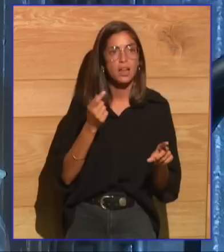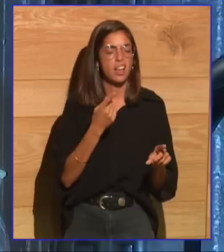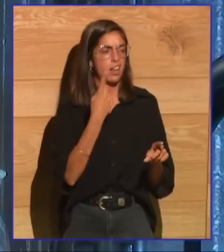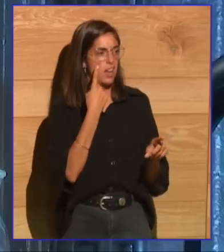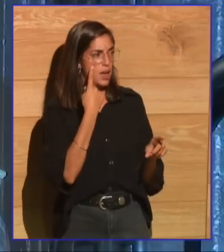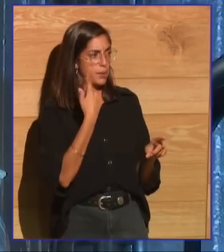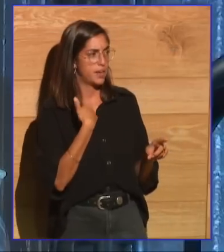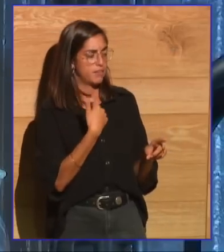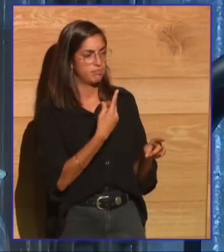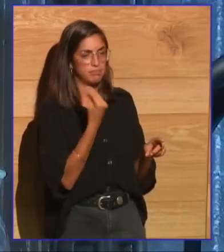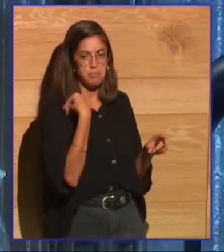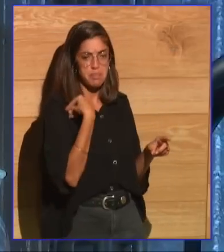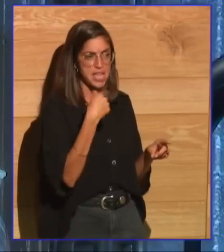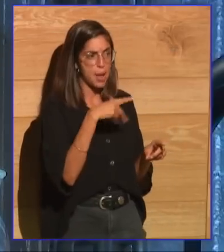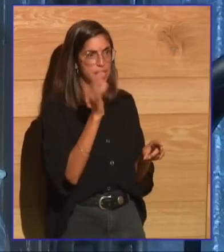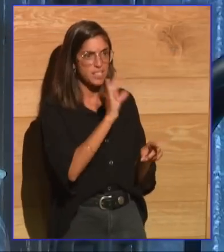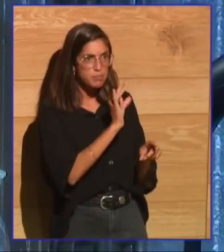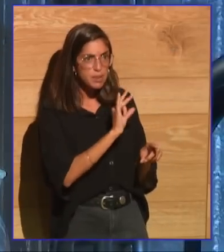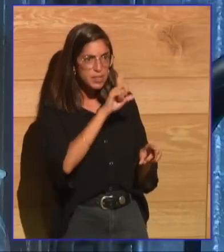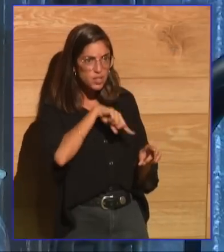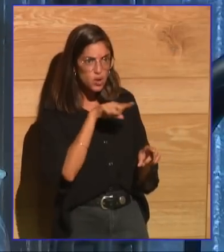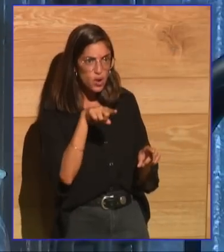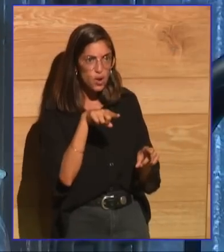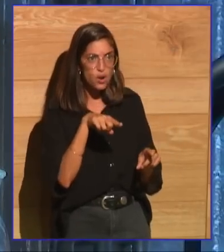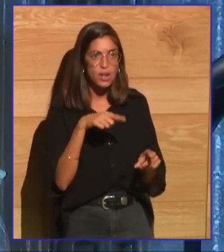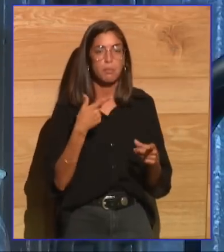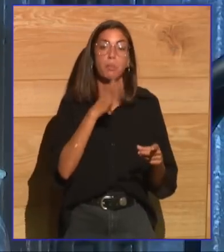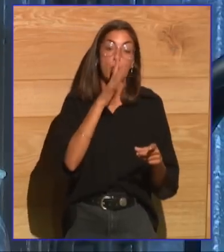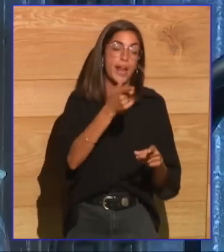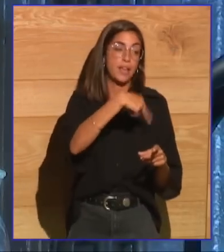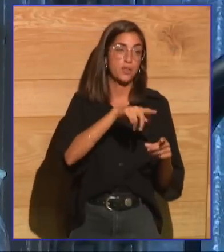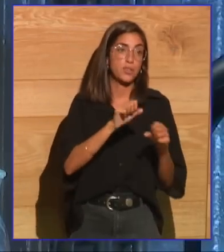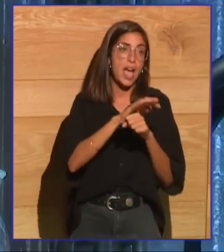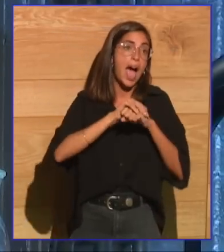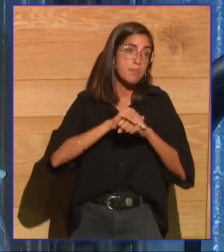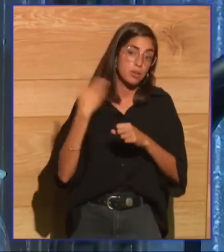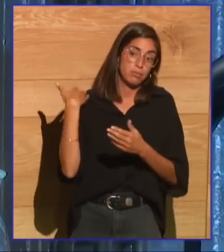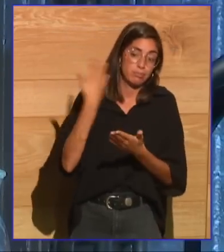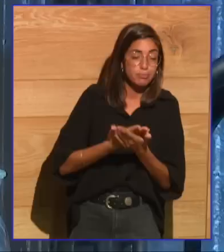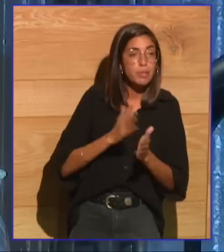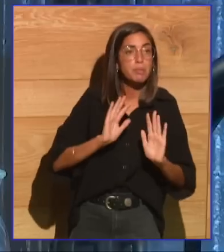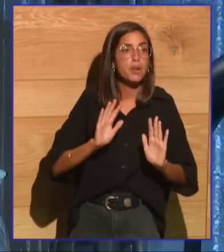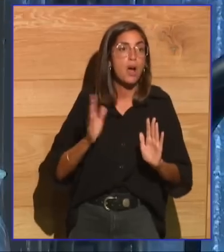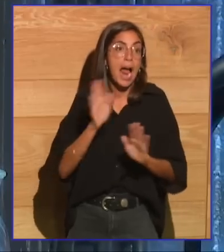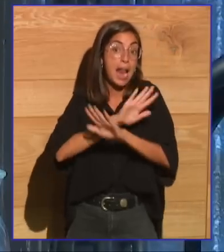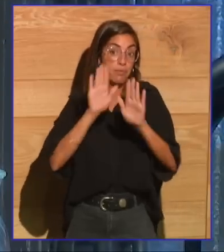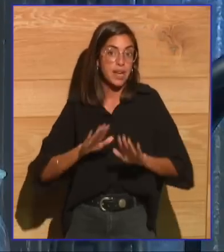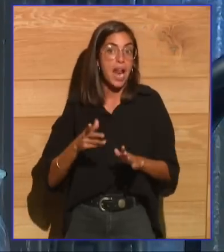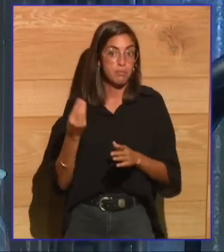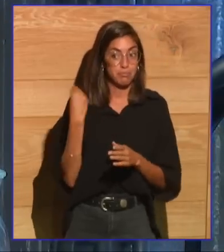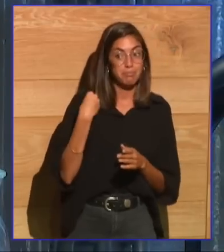si siempre espacio cuando steven spielberg eran amigos desde hace muchos años pero aún así amiguitos somos pero la máquina por lo que vale y